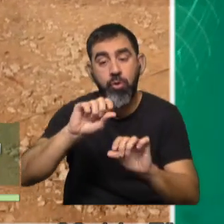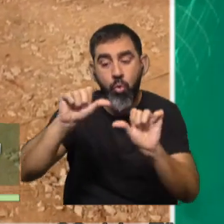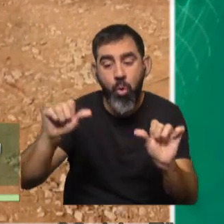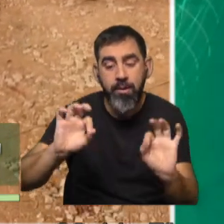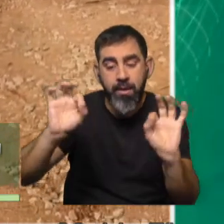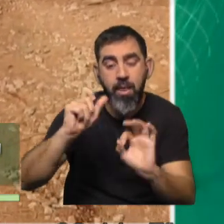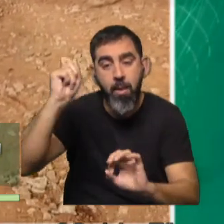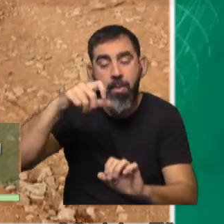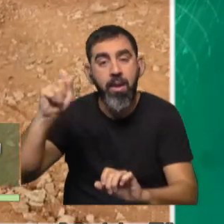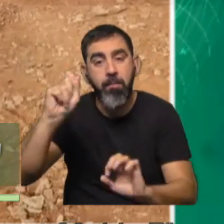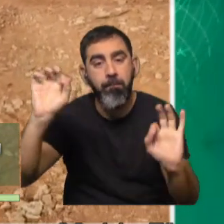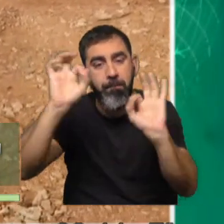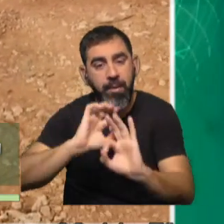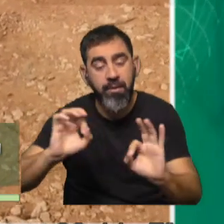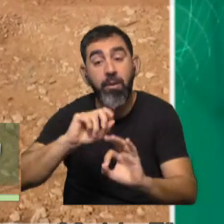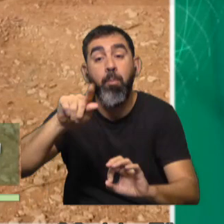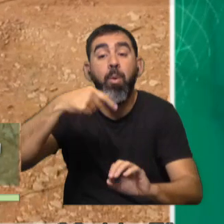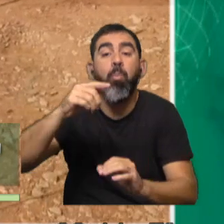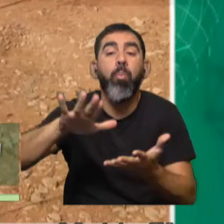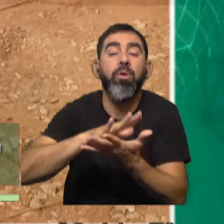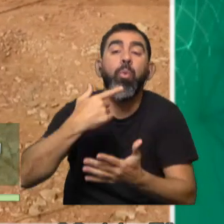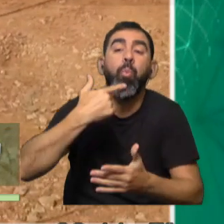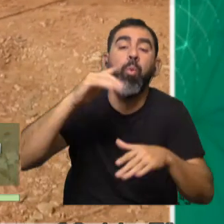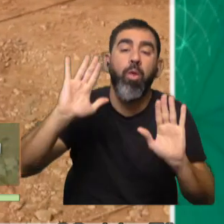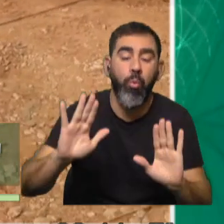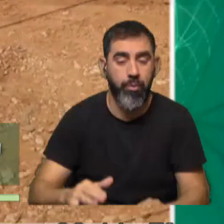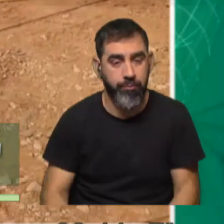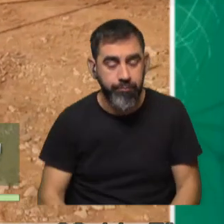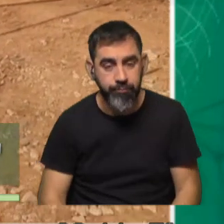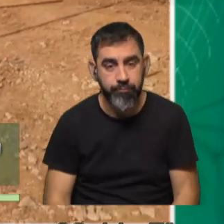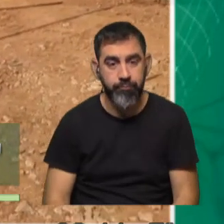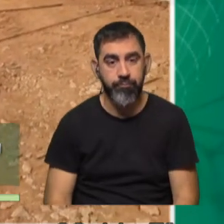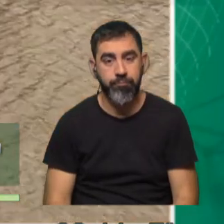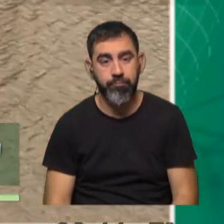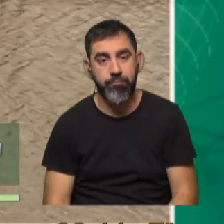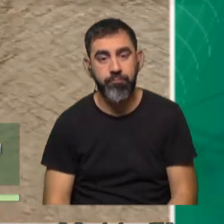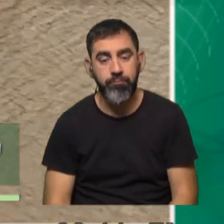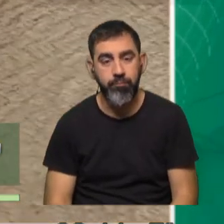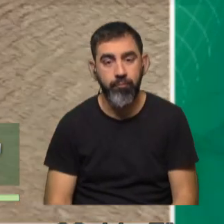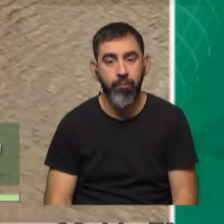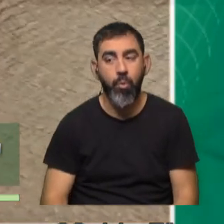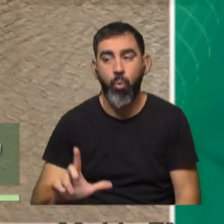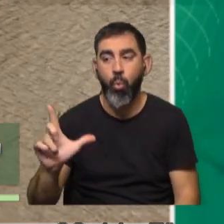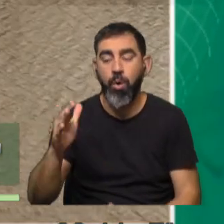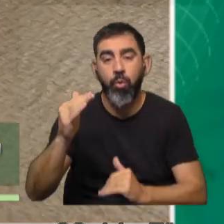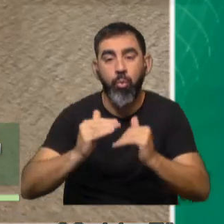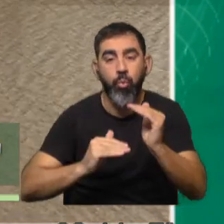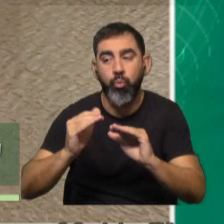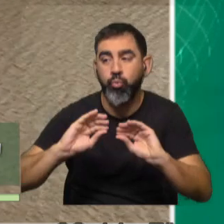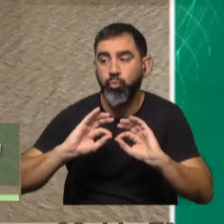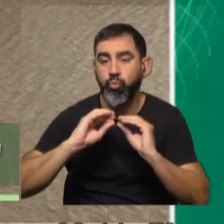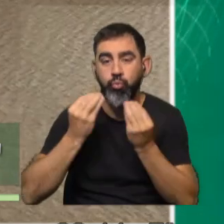un plan de emergencia para un próximo evento que tal vez pueda ocurrir o no sin tener completadas obras adicionales